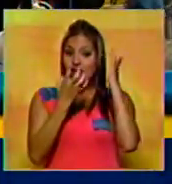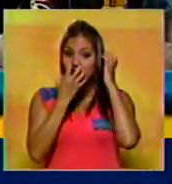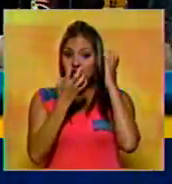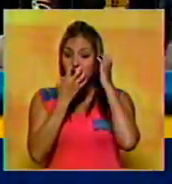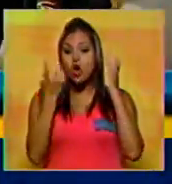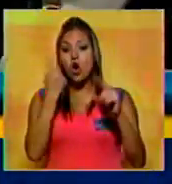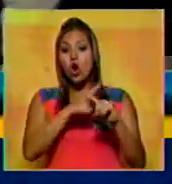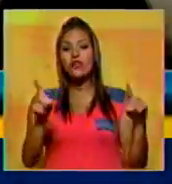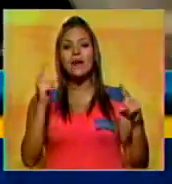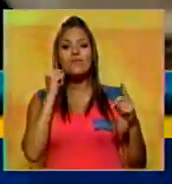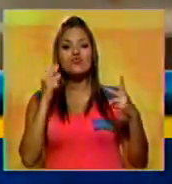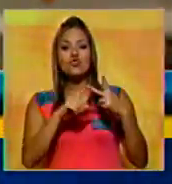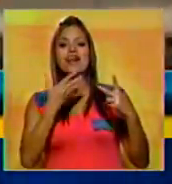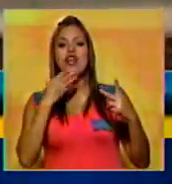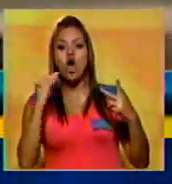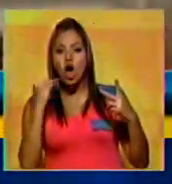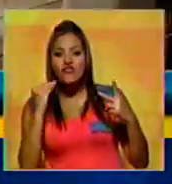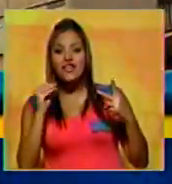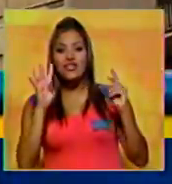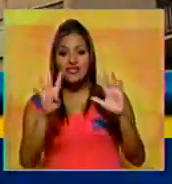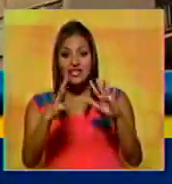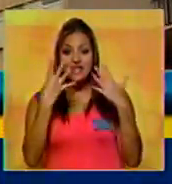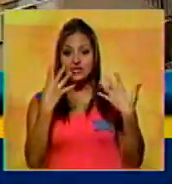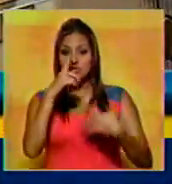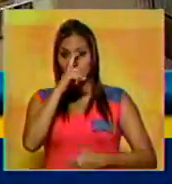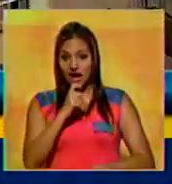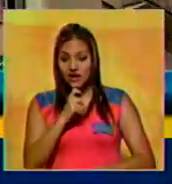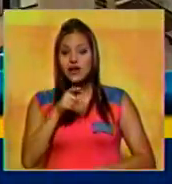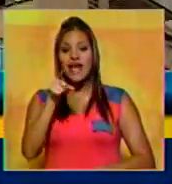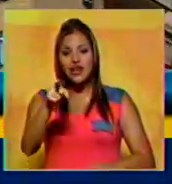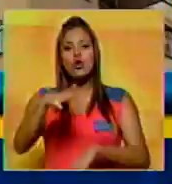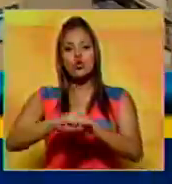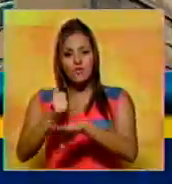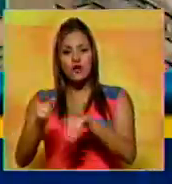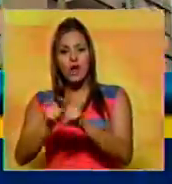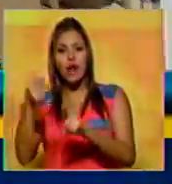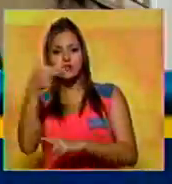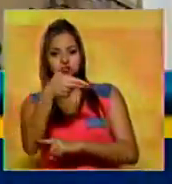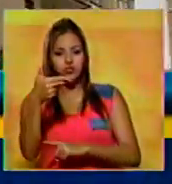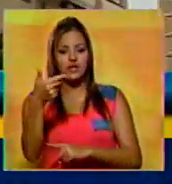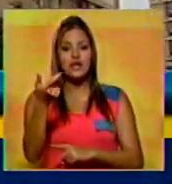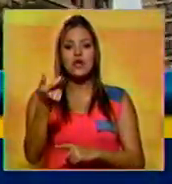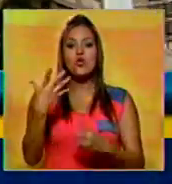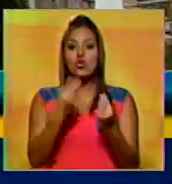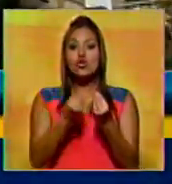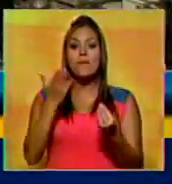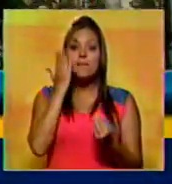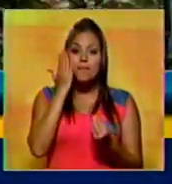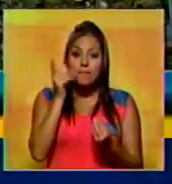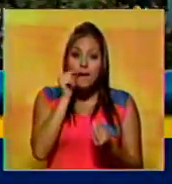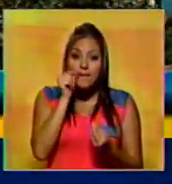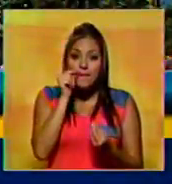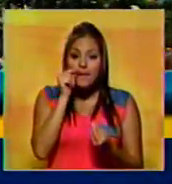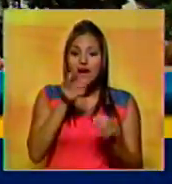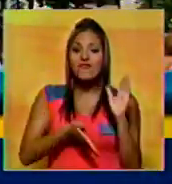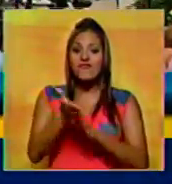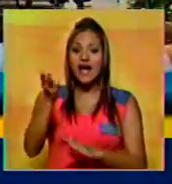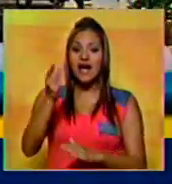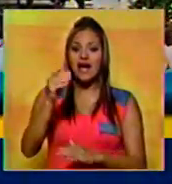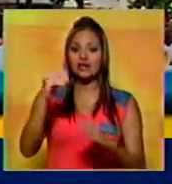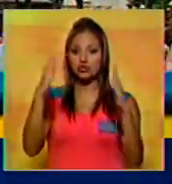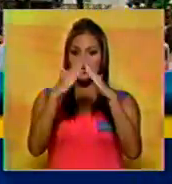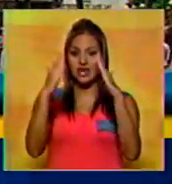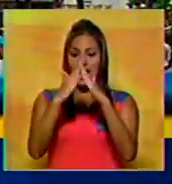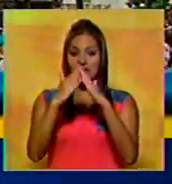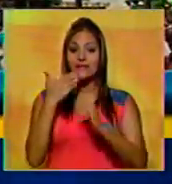el crimen de la joven stefhanie benzaken de 19 años quien fue asesinada junto a su padre cuando retornaban a su residencia en la Florida